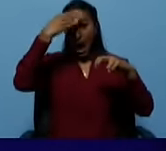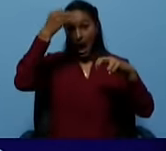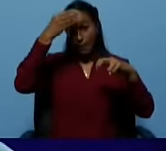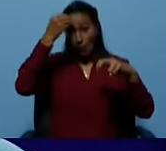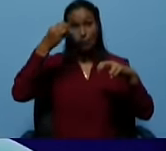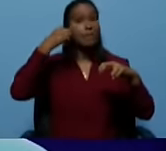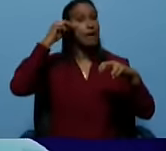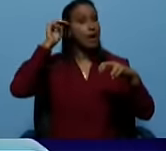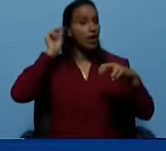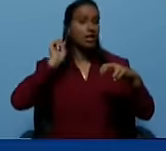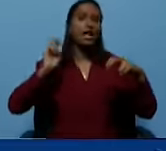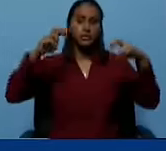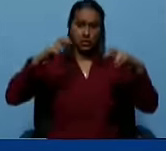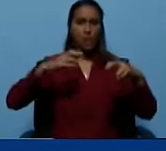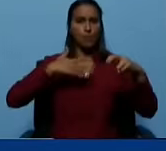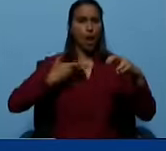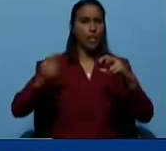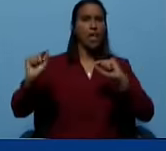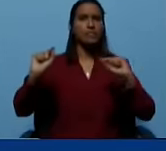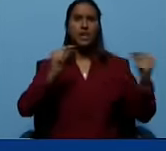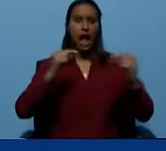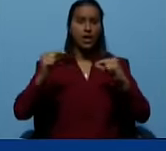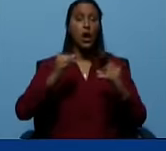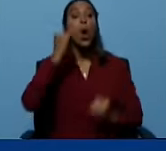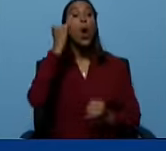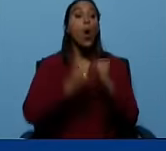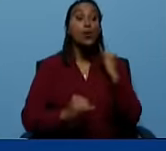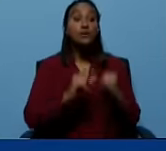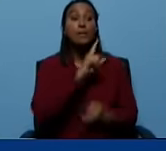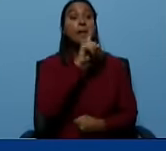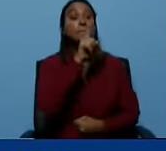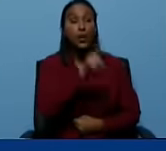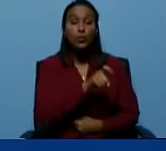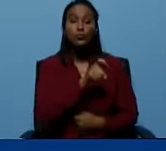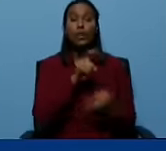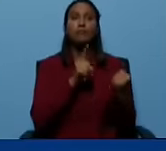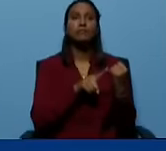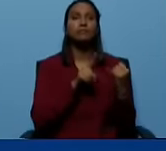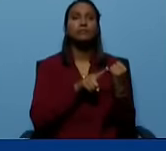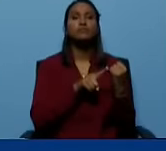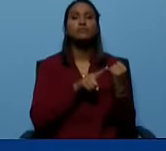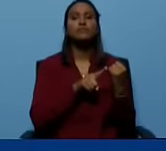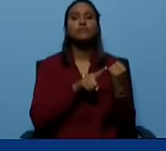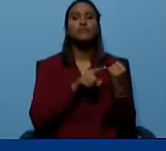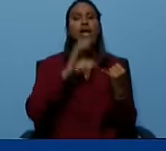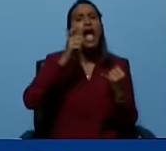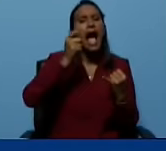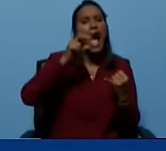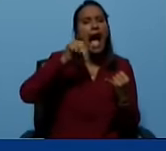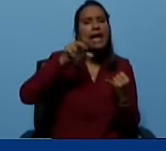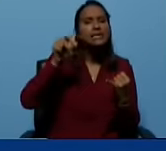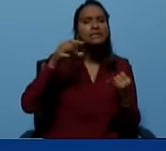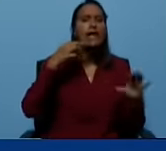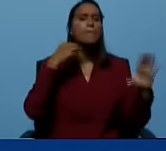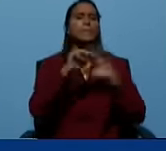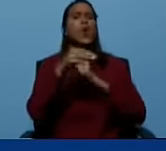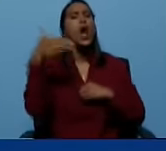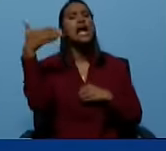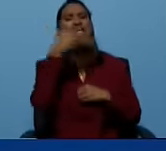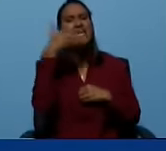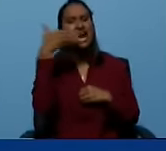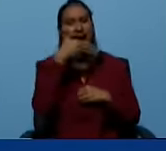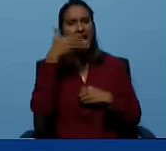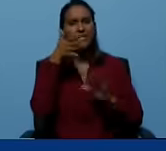María Corina Machado. Como última pregunta, Amnistía Internacional envió una carta al fiscal de la Corte